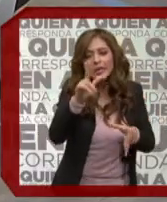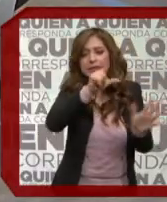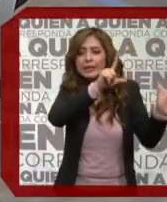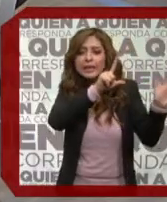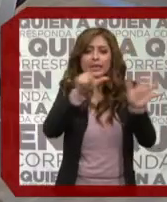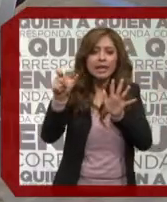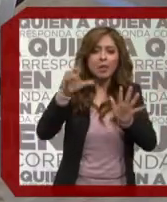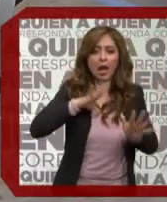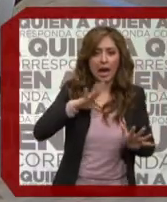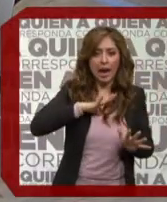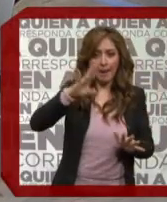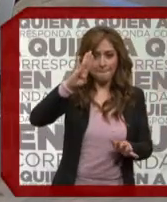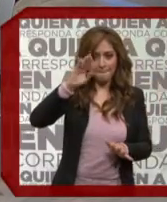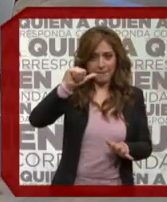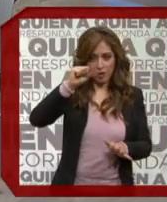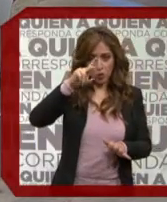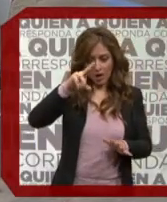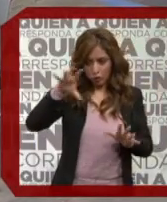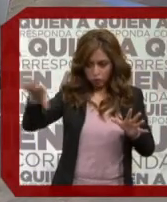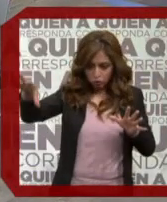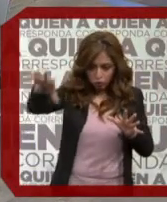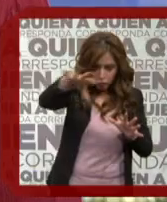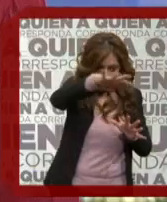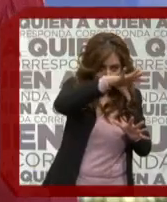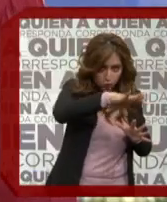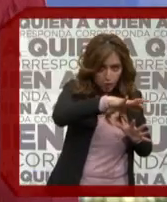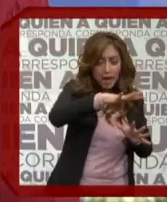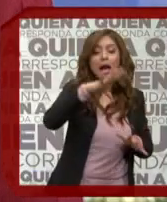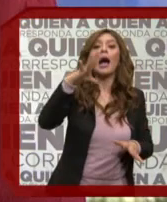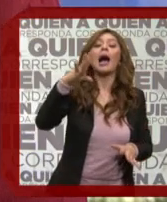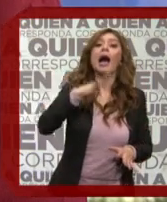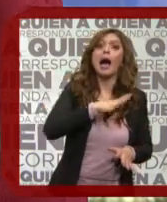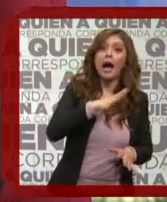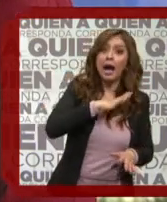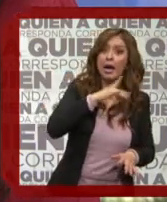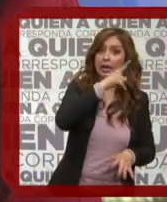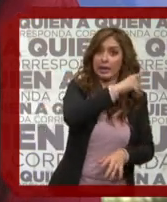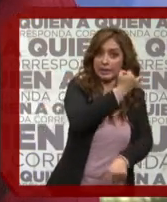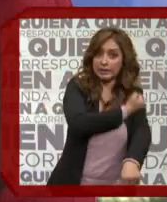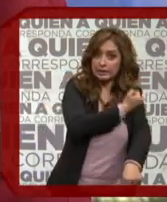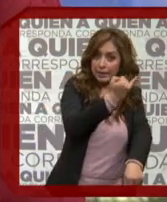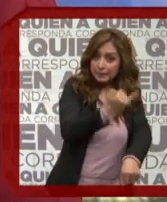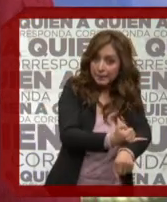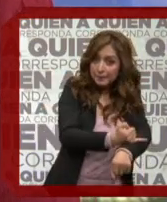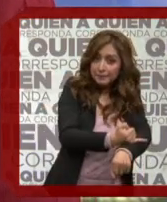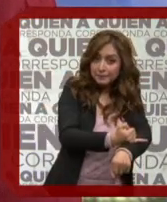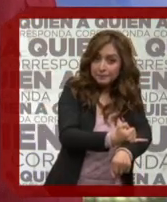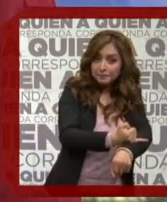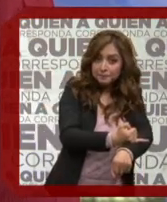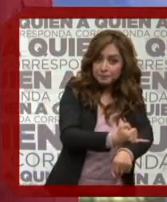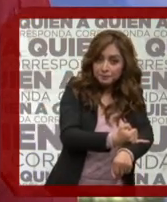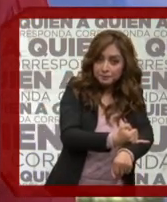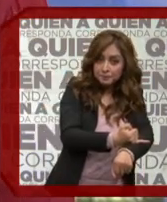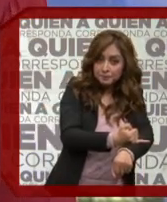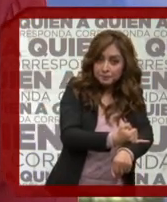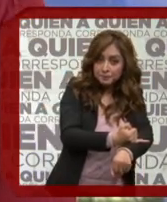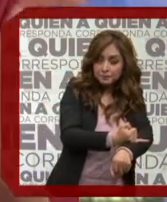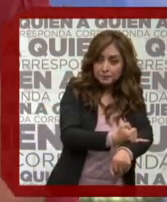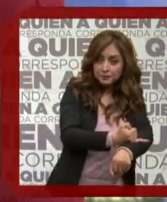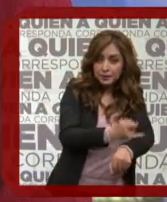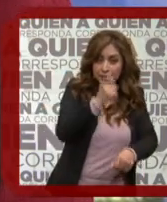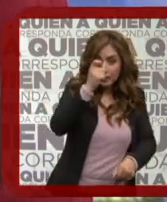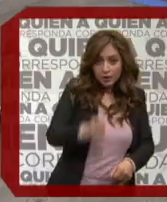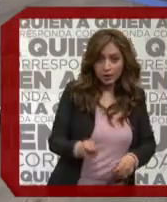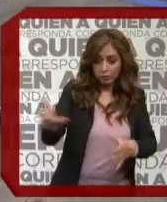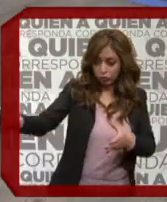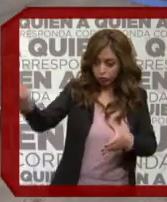700 basureros por lo que tú estás diciendo. Hay inclusive un servicio de de carros, ¿sí? En la